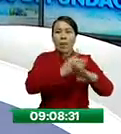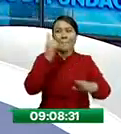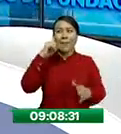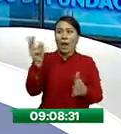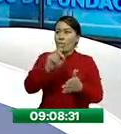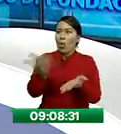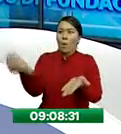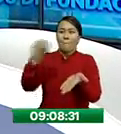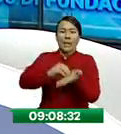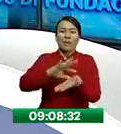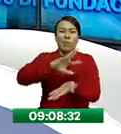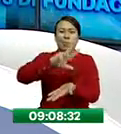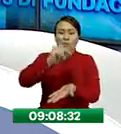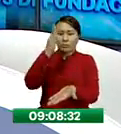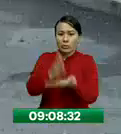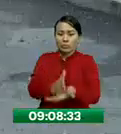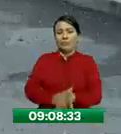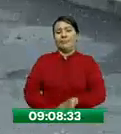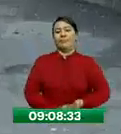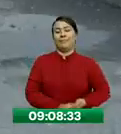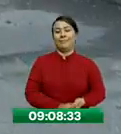delincuencia en esa zona.